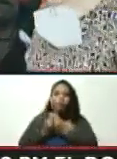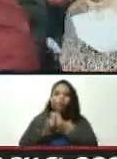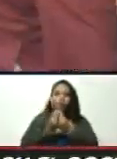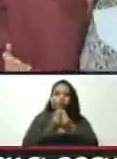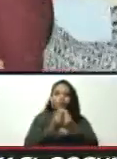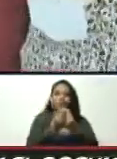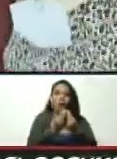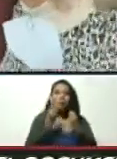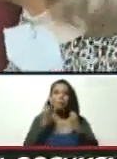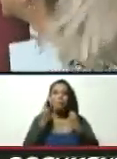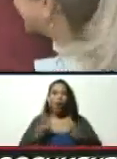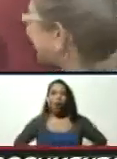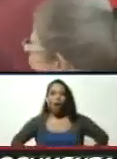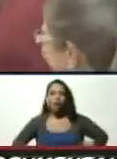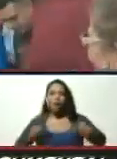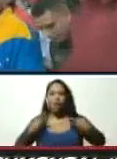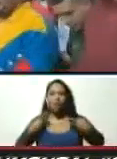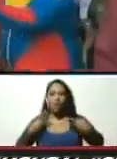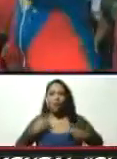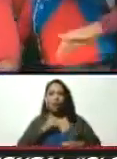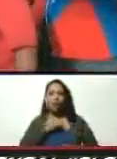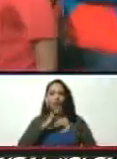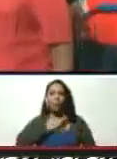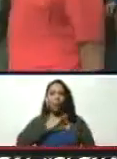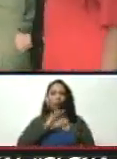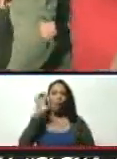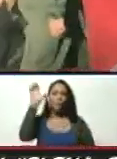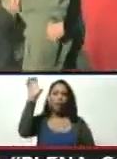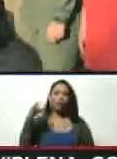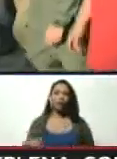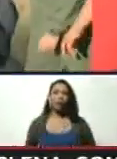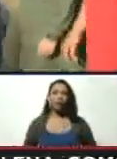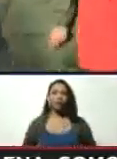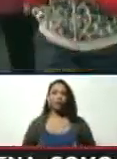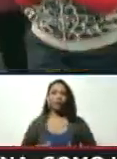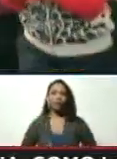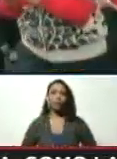para la vida de nuestra patria,